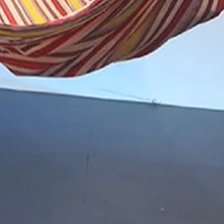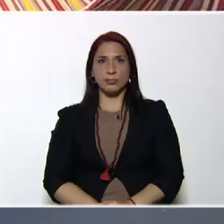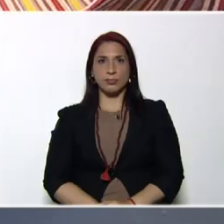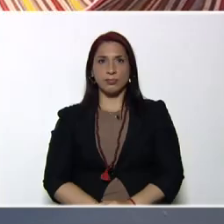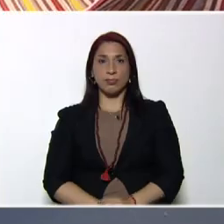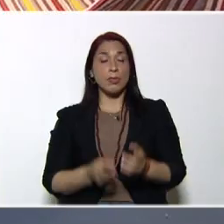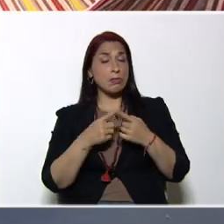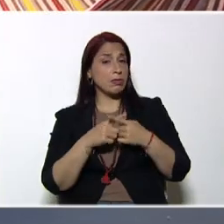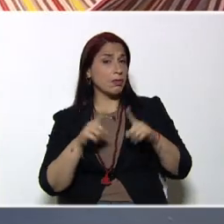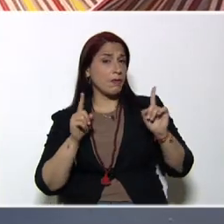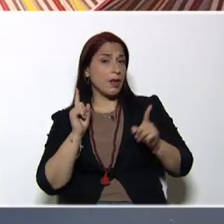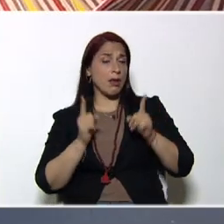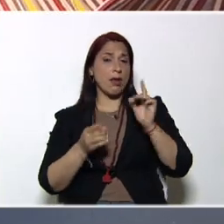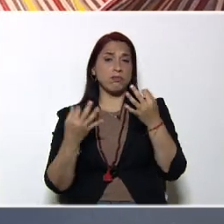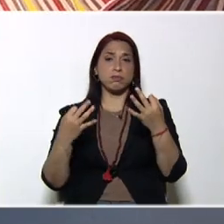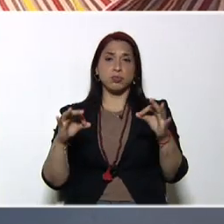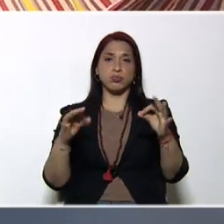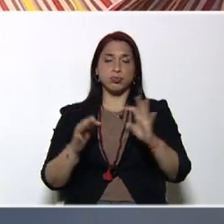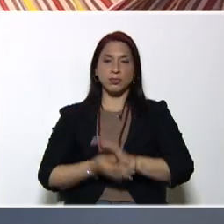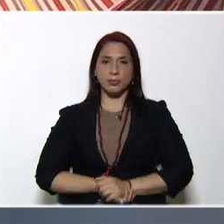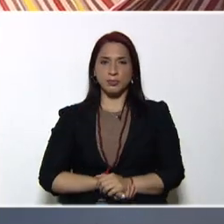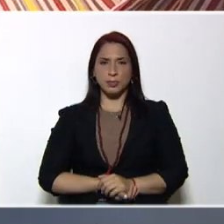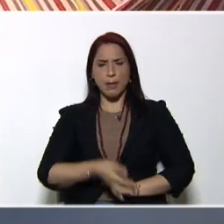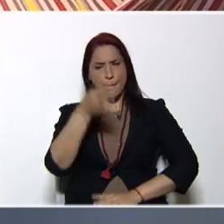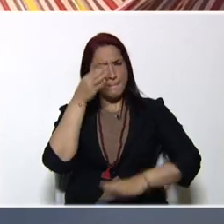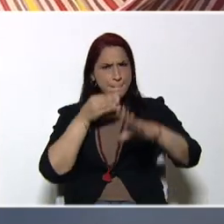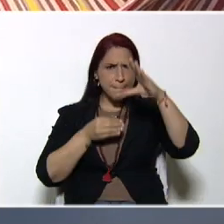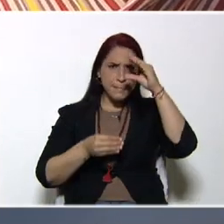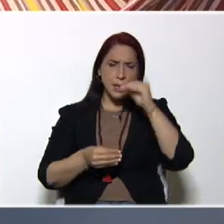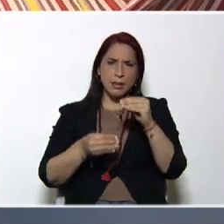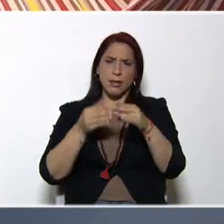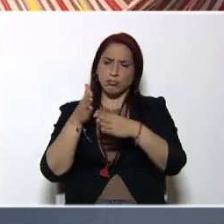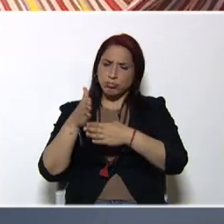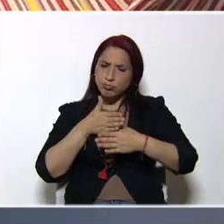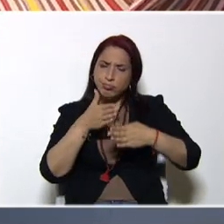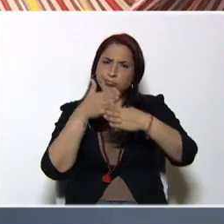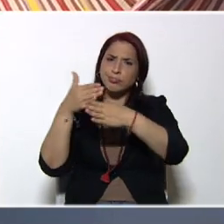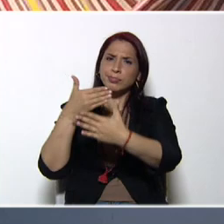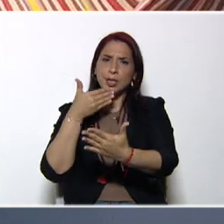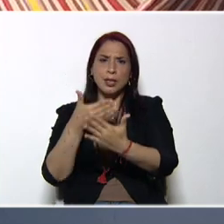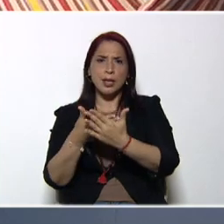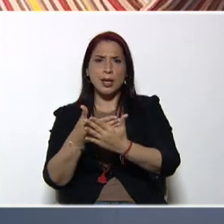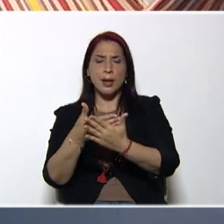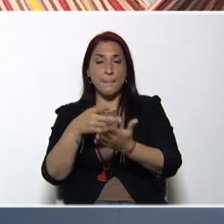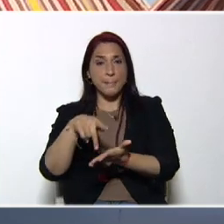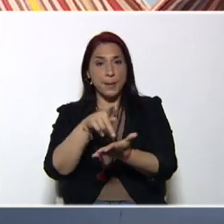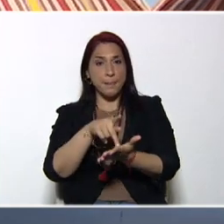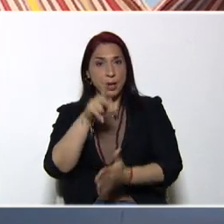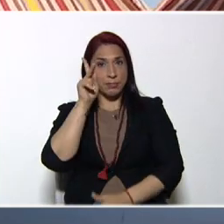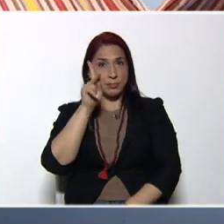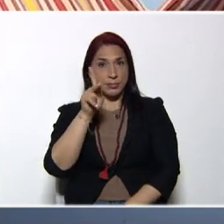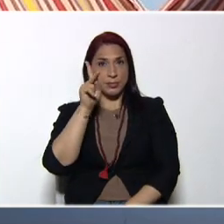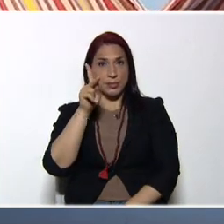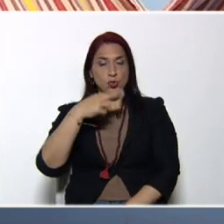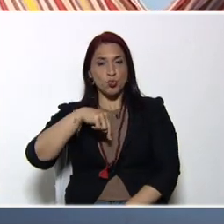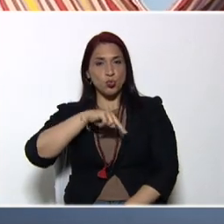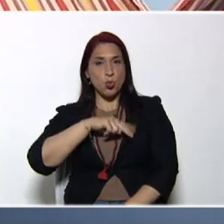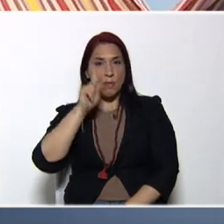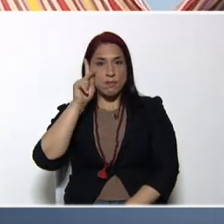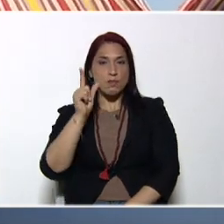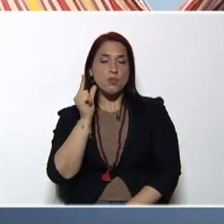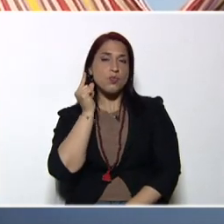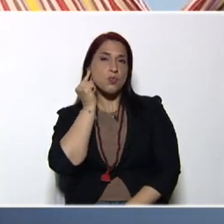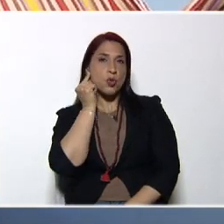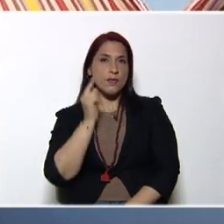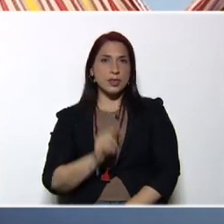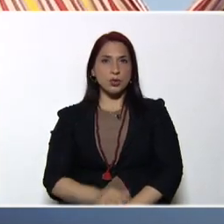Ser diferente es algo común, un aprendizaje compartido gracias a la participación de nuestra profesora